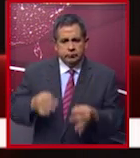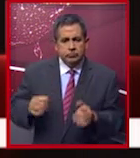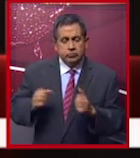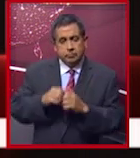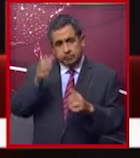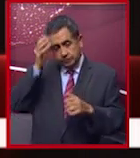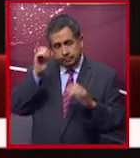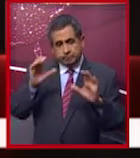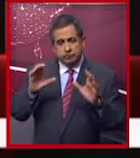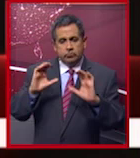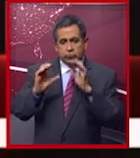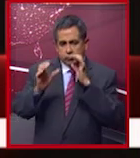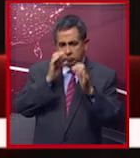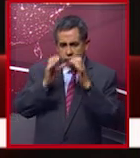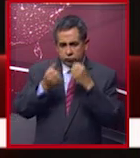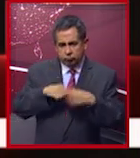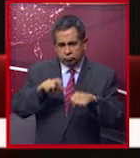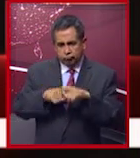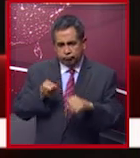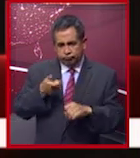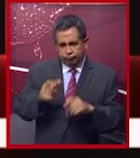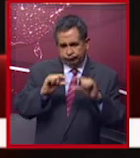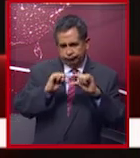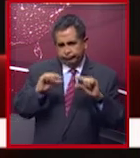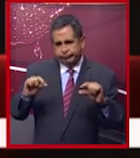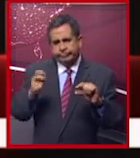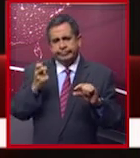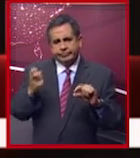el concepto de comunicación social, a fin